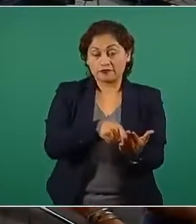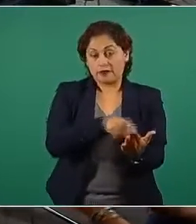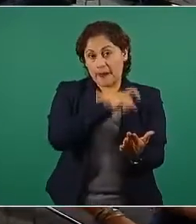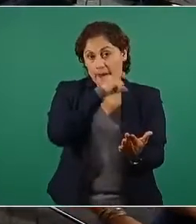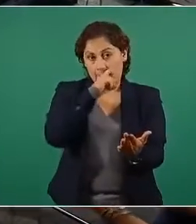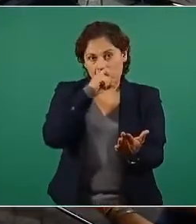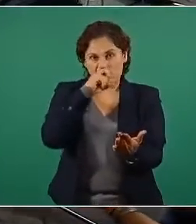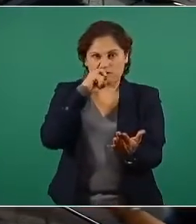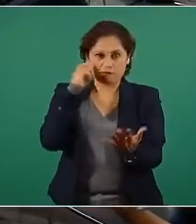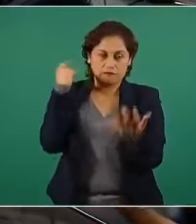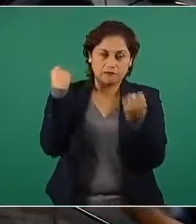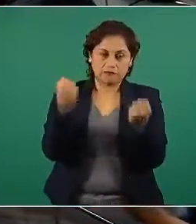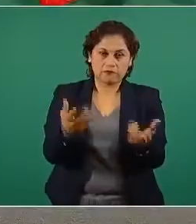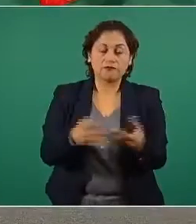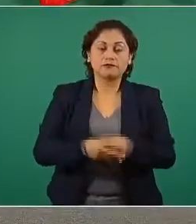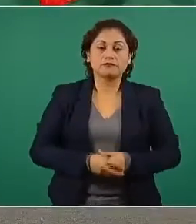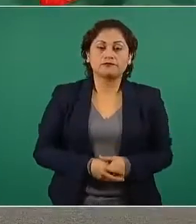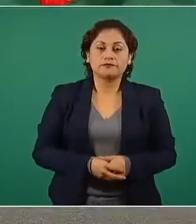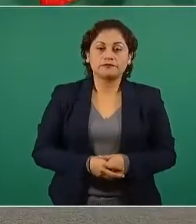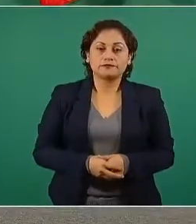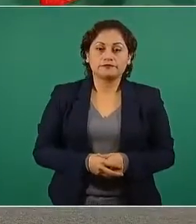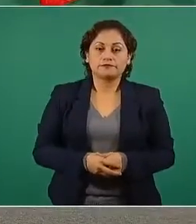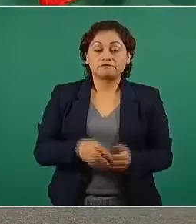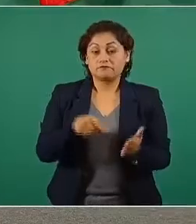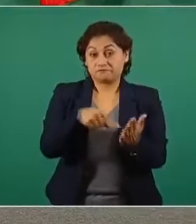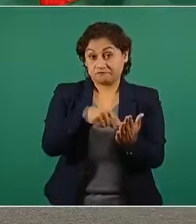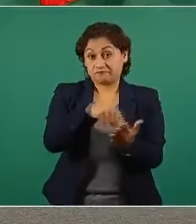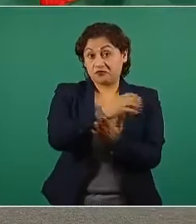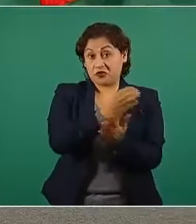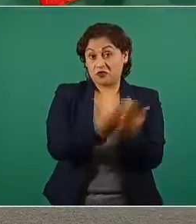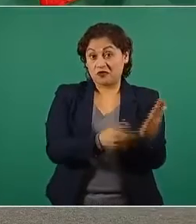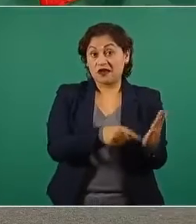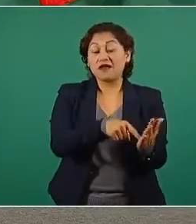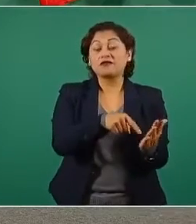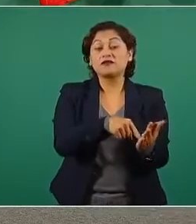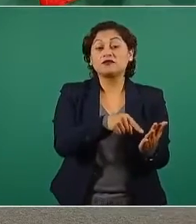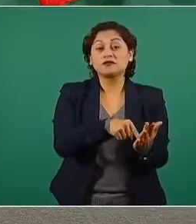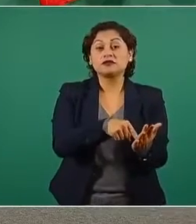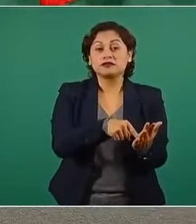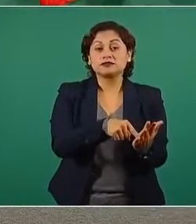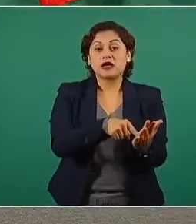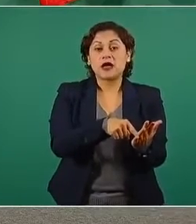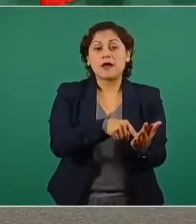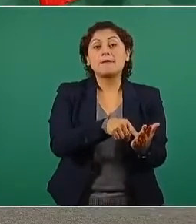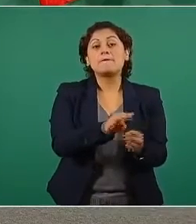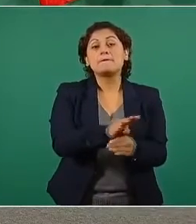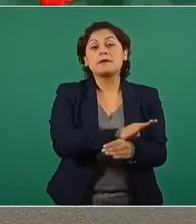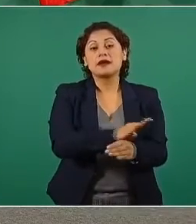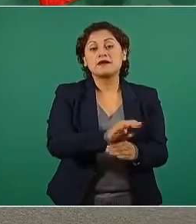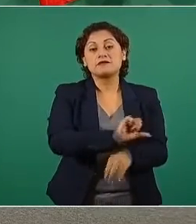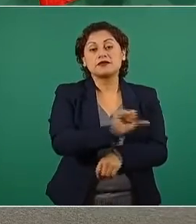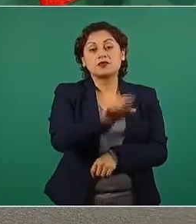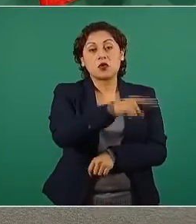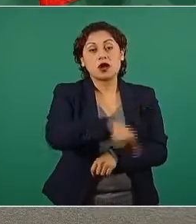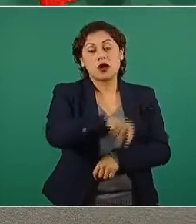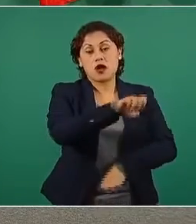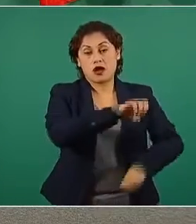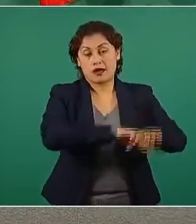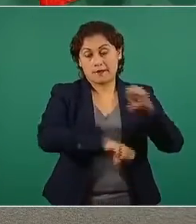leoninos, contratos en donde se benefició a empresas,